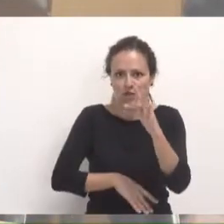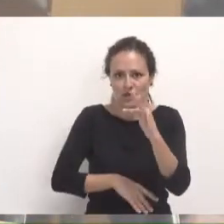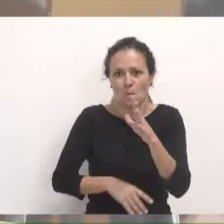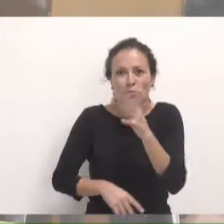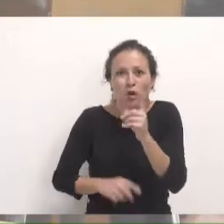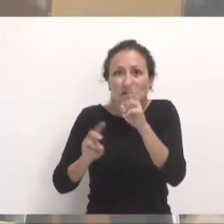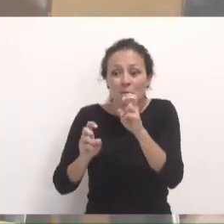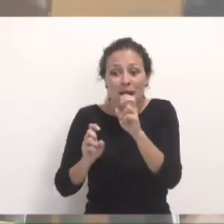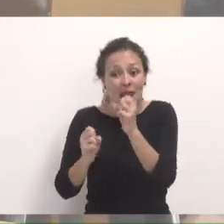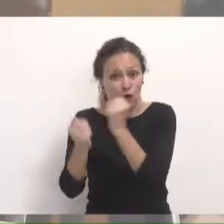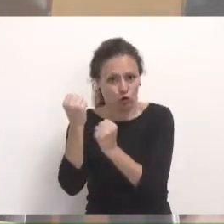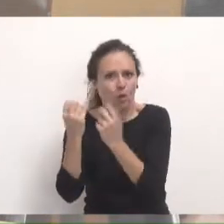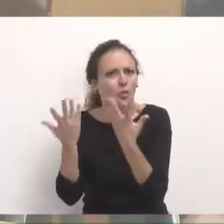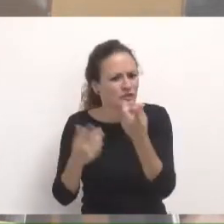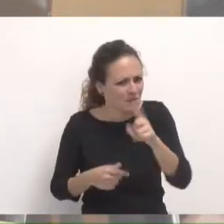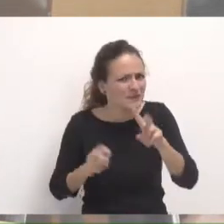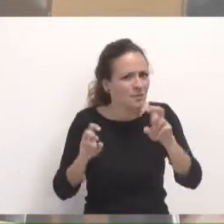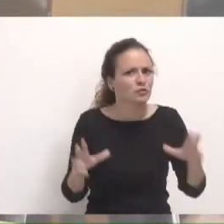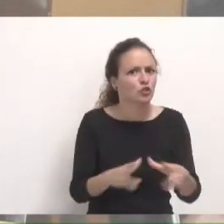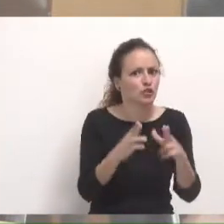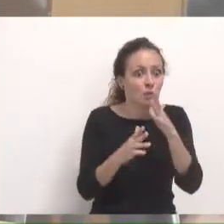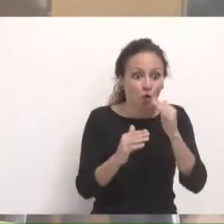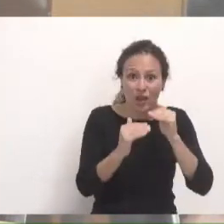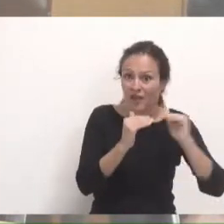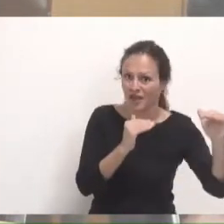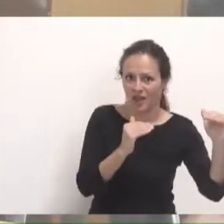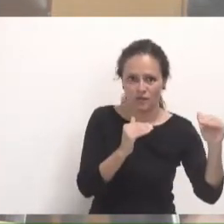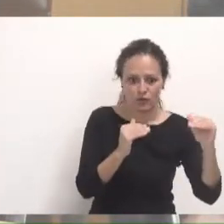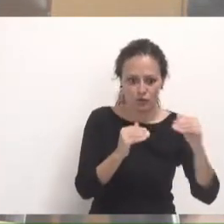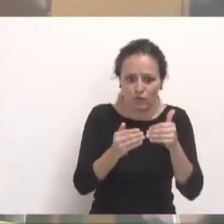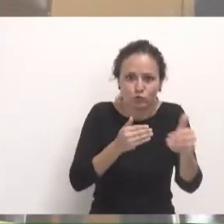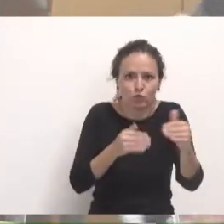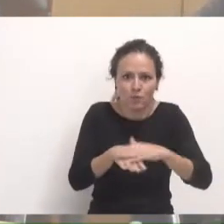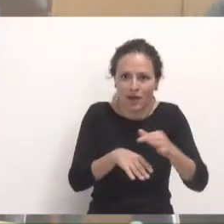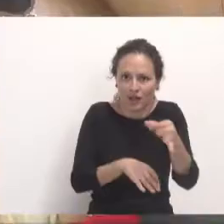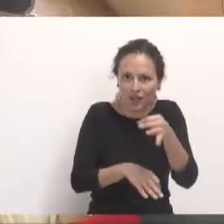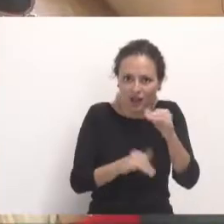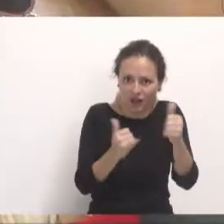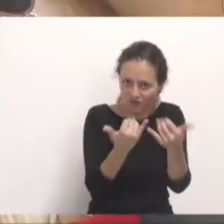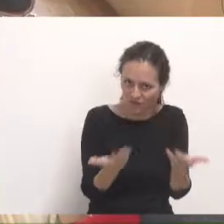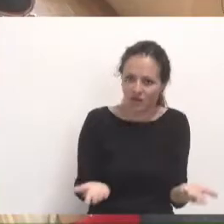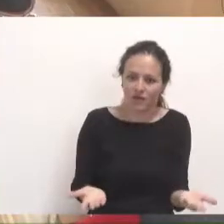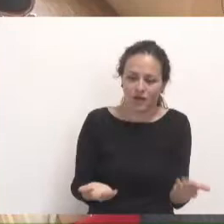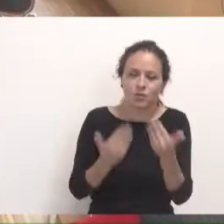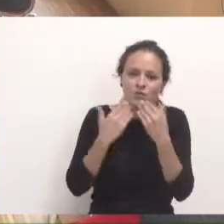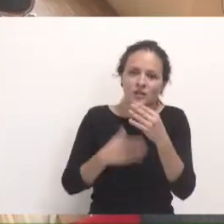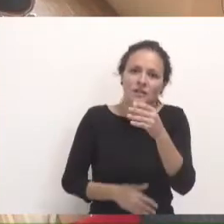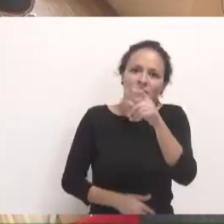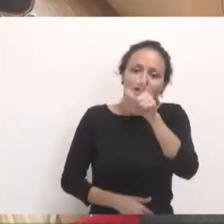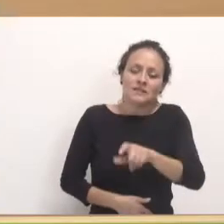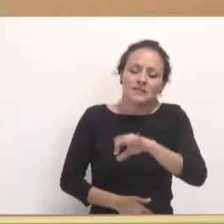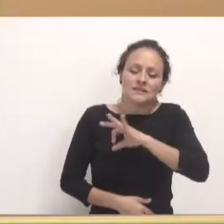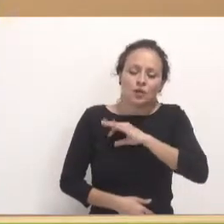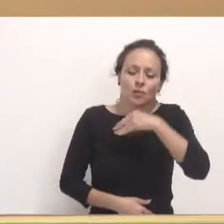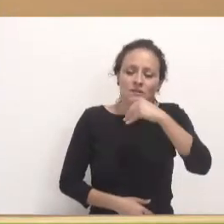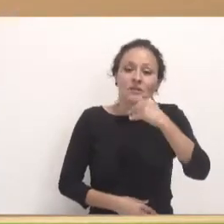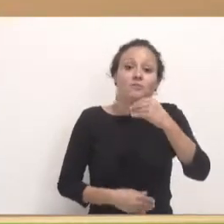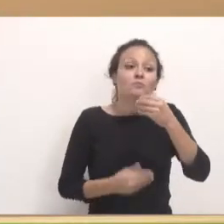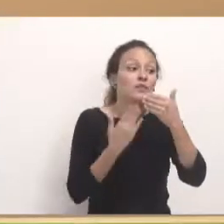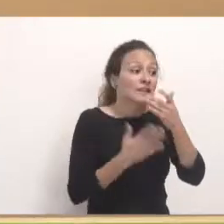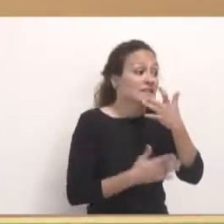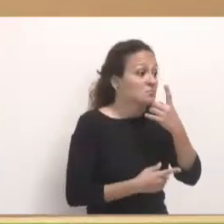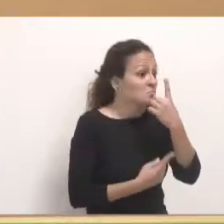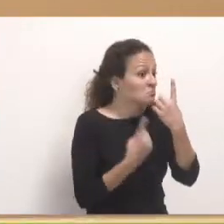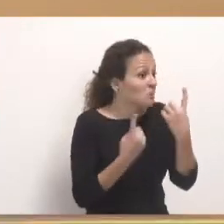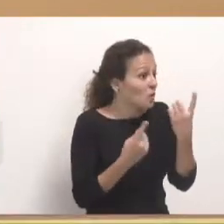y de equilibrio territorial que significa para el futuro de la isla de Tenerife. Gracias, presidente. Muchas gracias. Si no hay más intervenciones, sí,